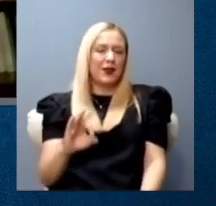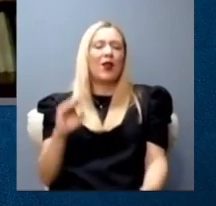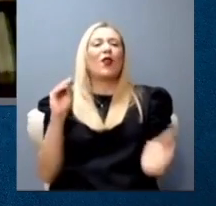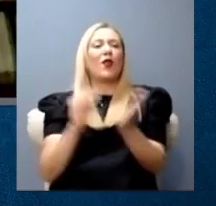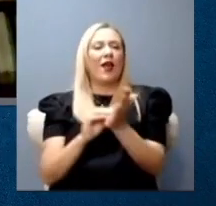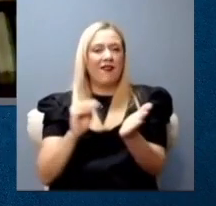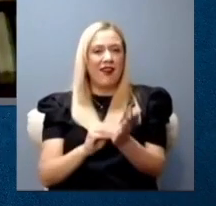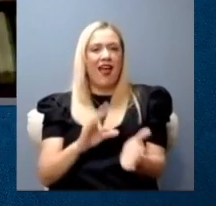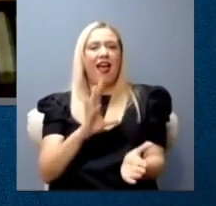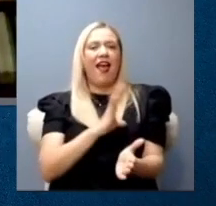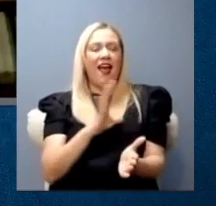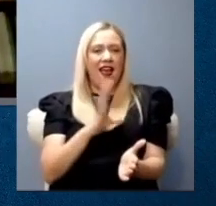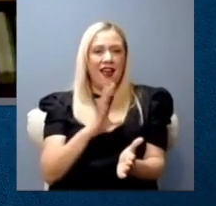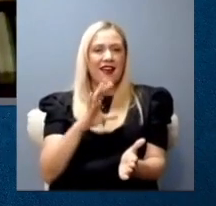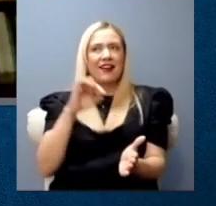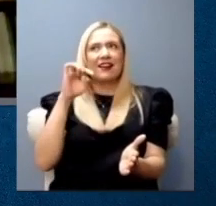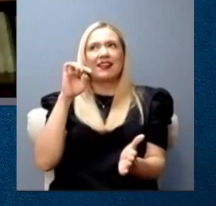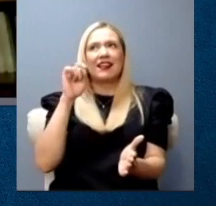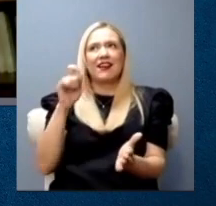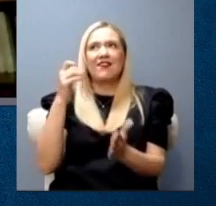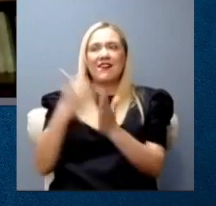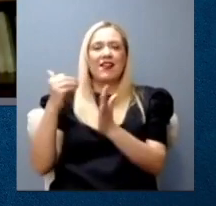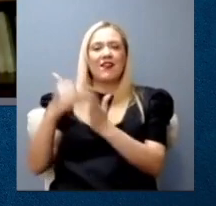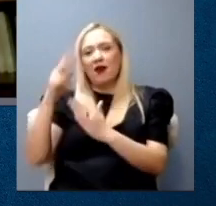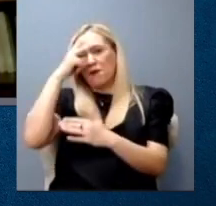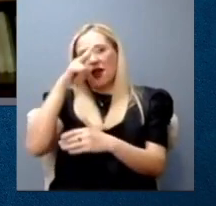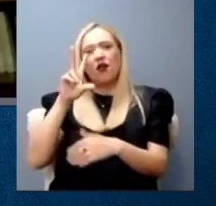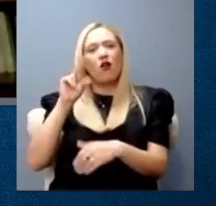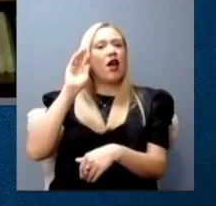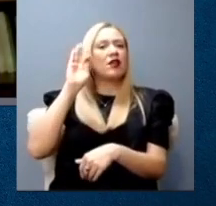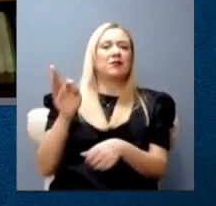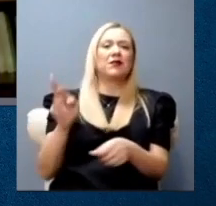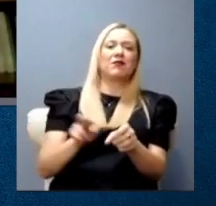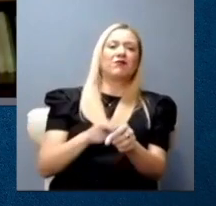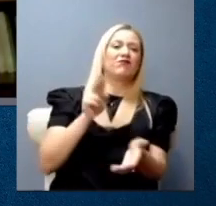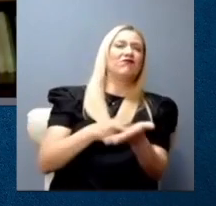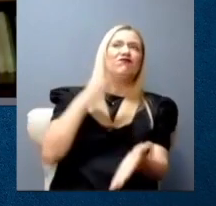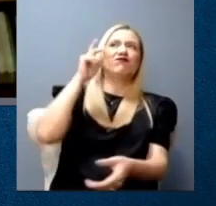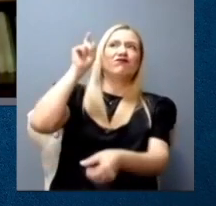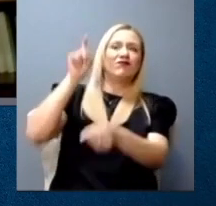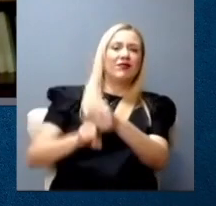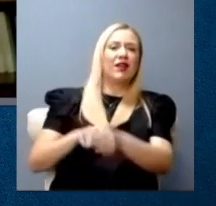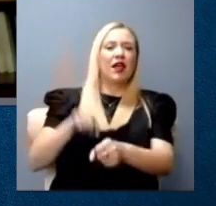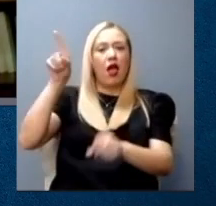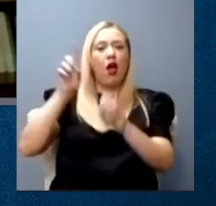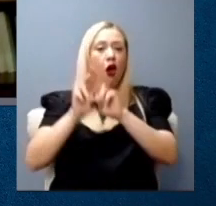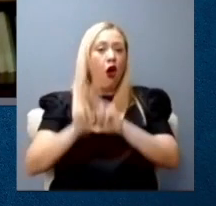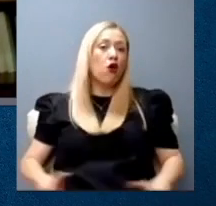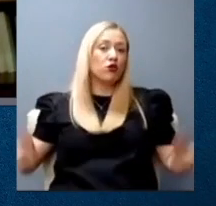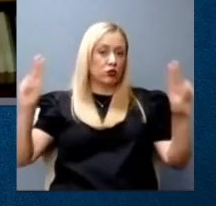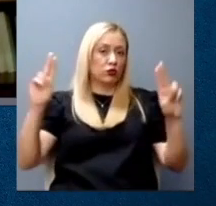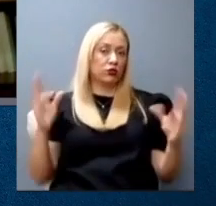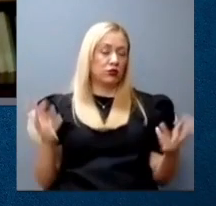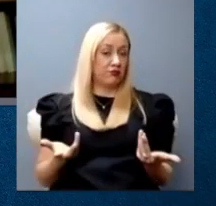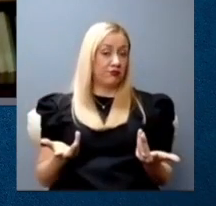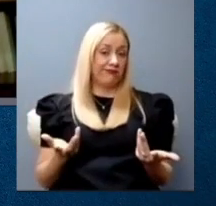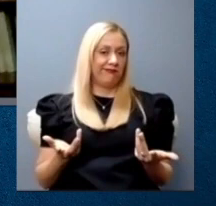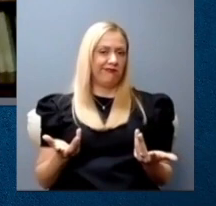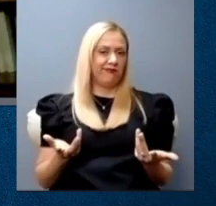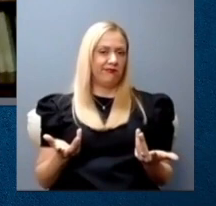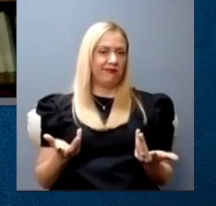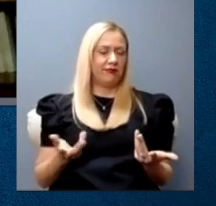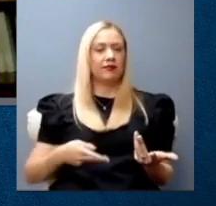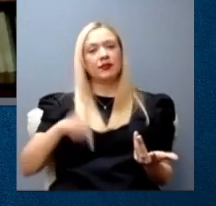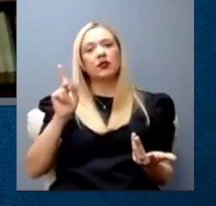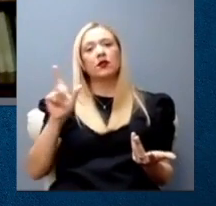los derechos humanos que México no ha aceptado en el ámbito de las Naciones Unidas. Pero los mecanismos que ya